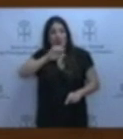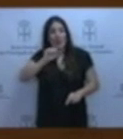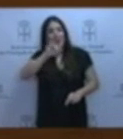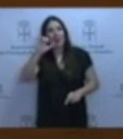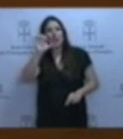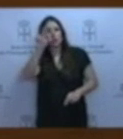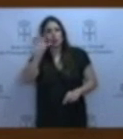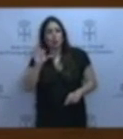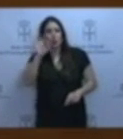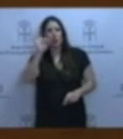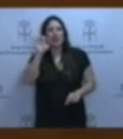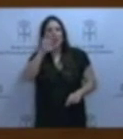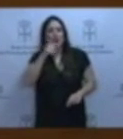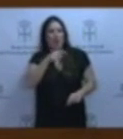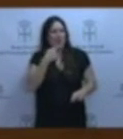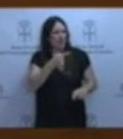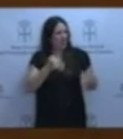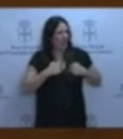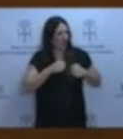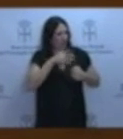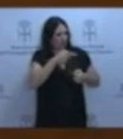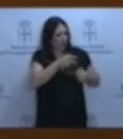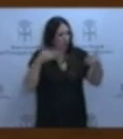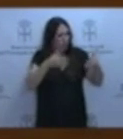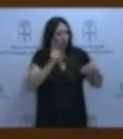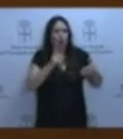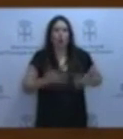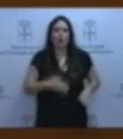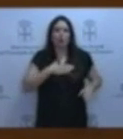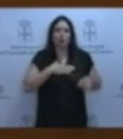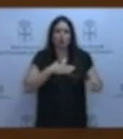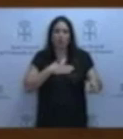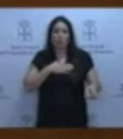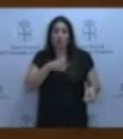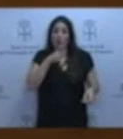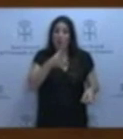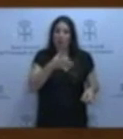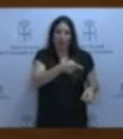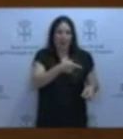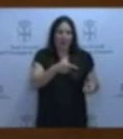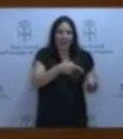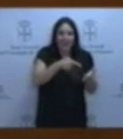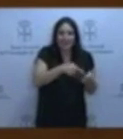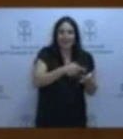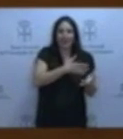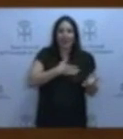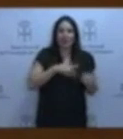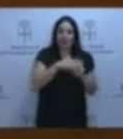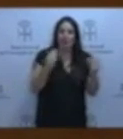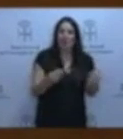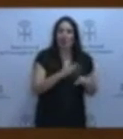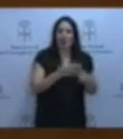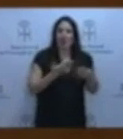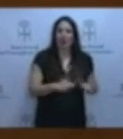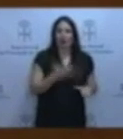Corredoria que reclamaba un nuevo instituto y colegio en esa zona que estaba sufriendo un baby boom. Vecinos de la zona rural de Gijón o de Llanes que veían cómo sus